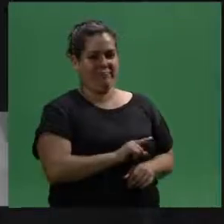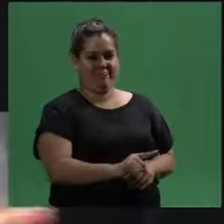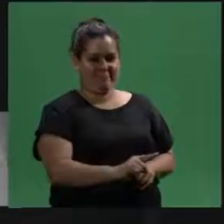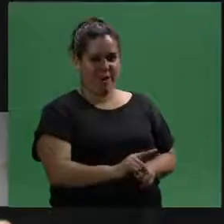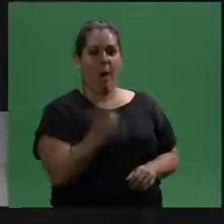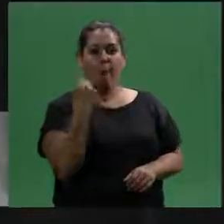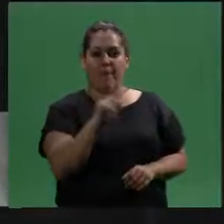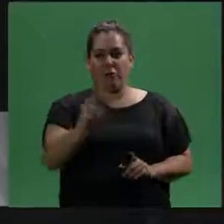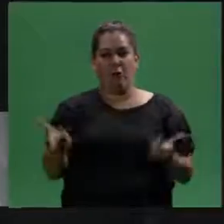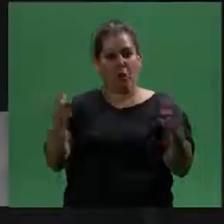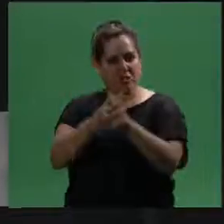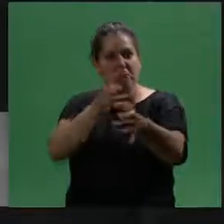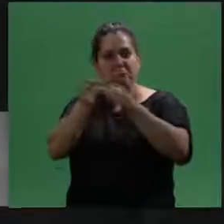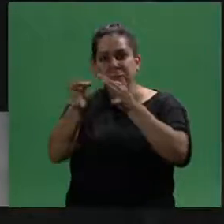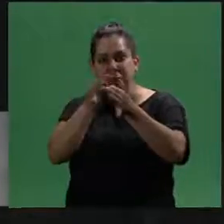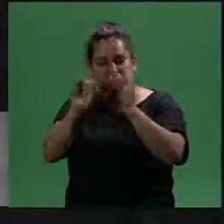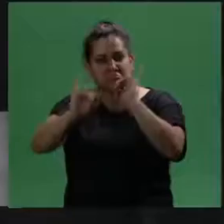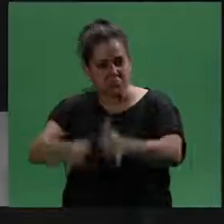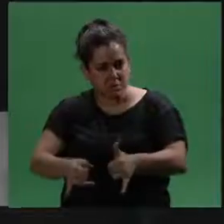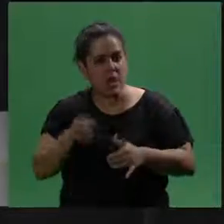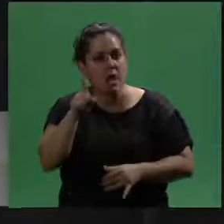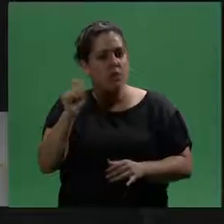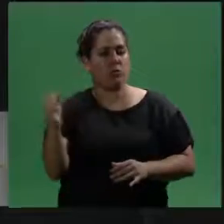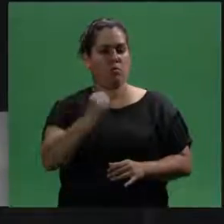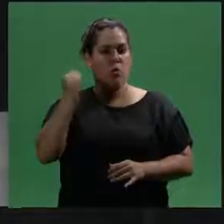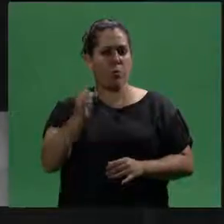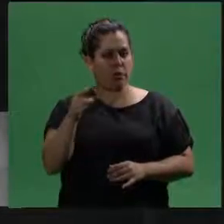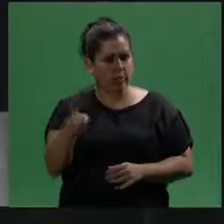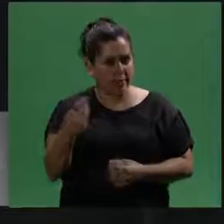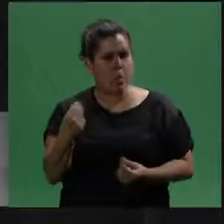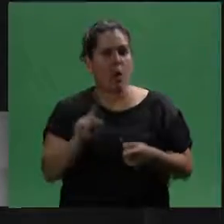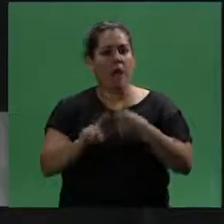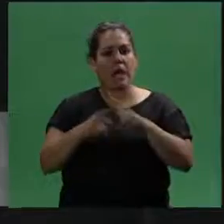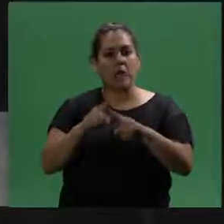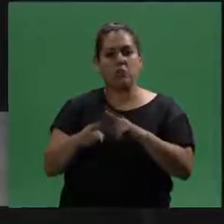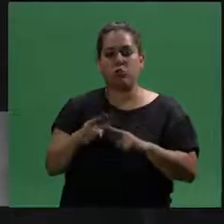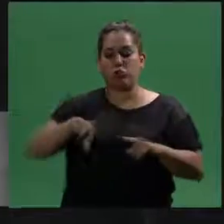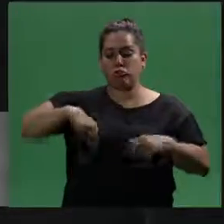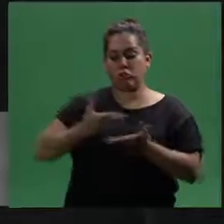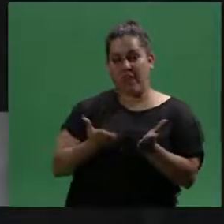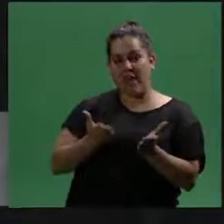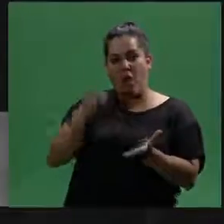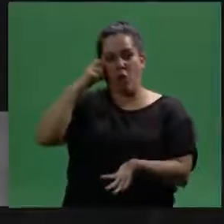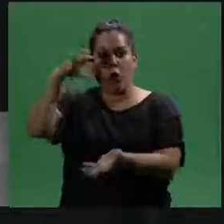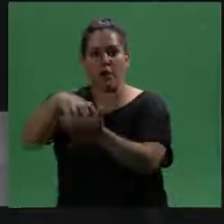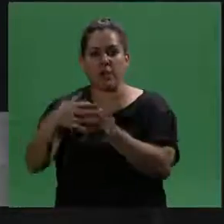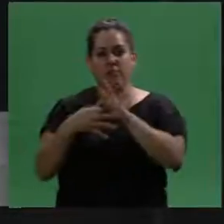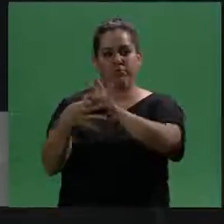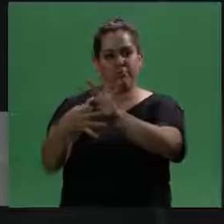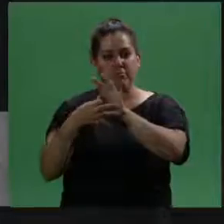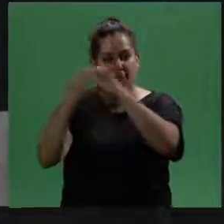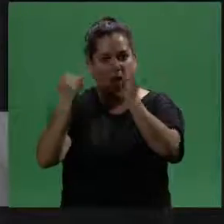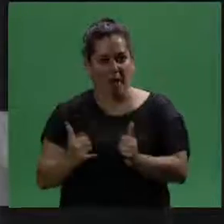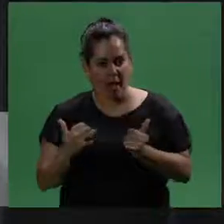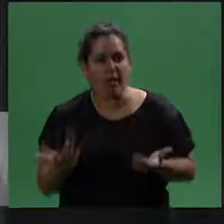recinto obviamente no se da y no se da en muchos otros ámbitos del Congreso Nacional. Es un punto importante, sobre todo en la relación entre el Congreso y la